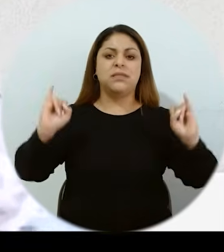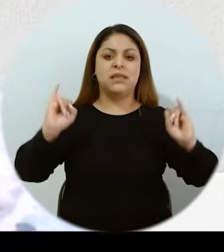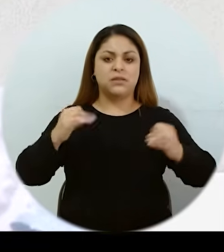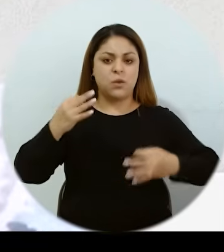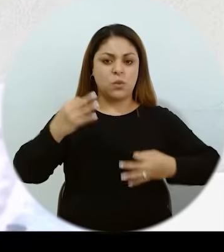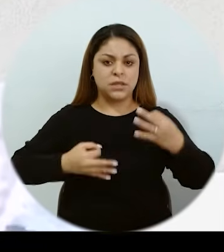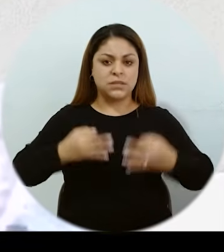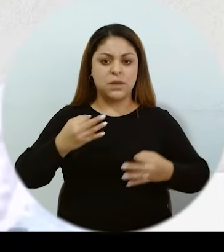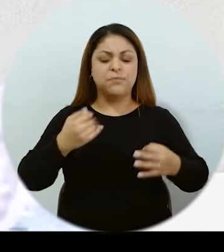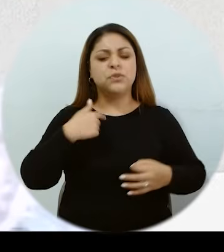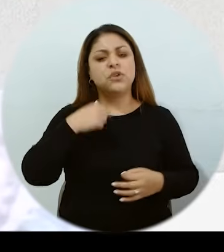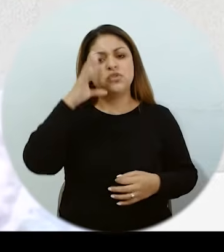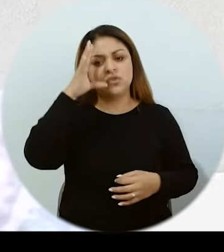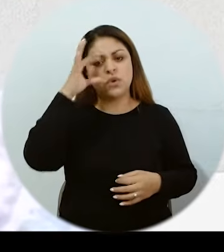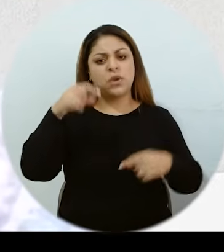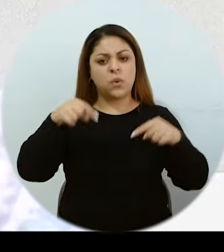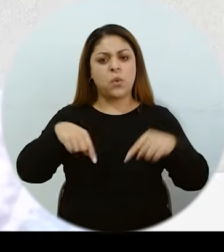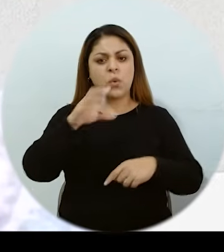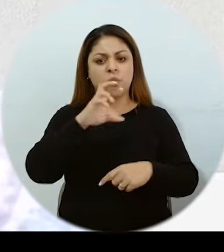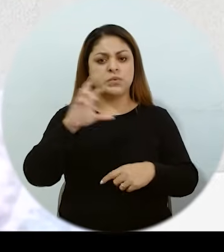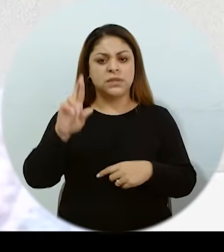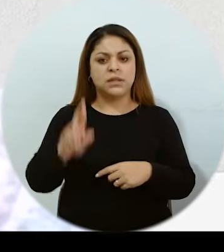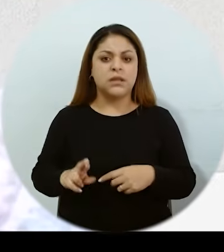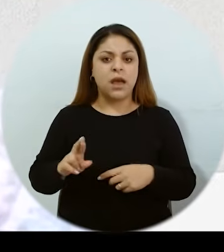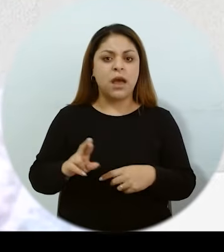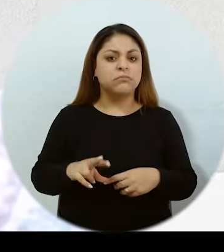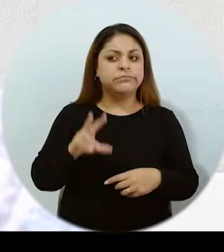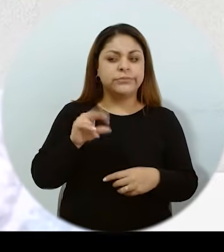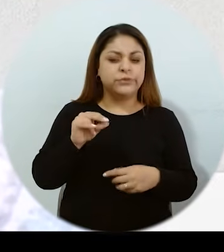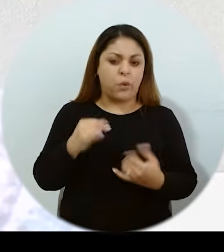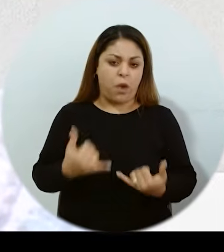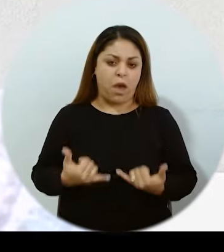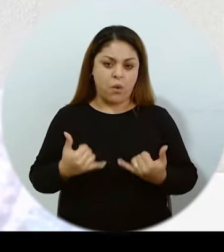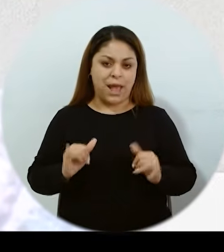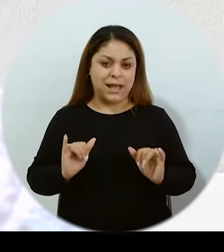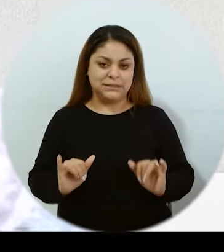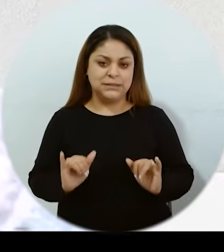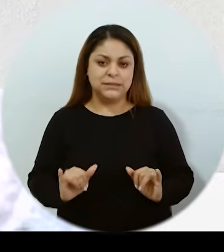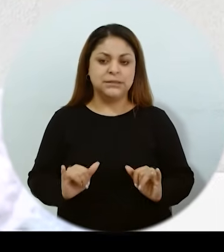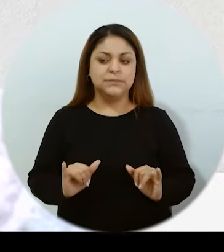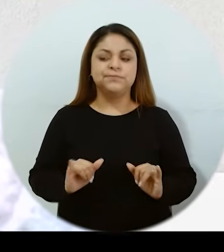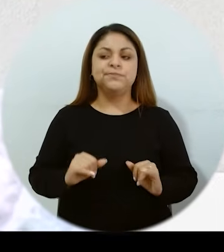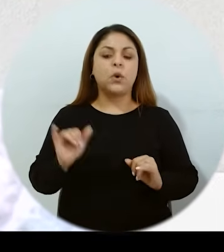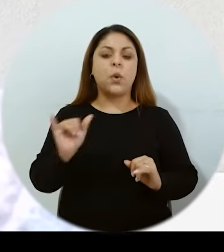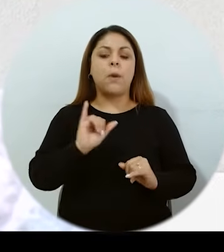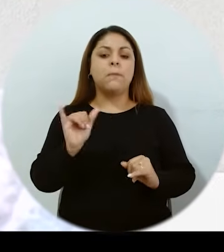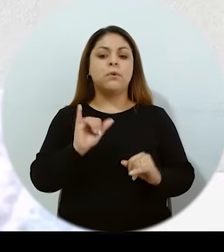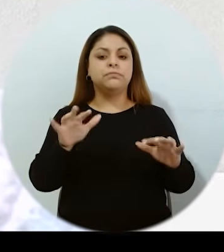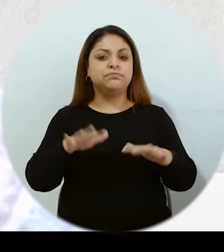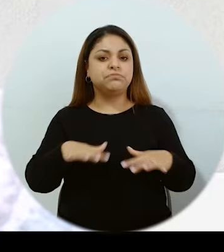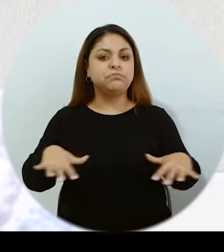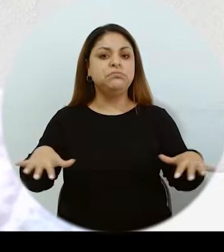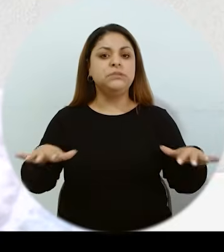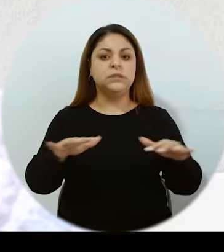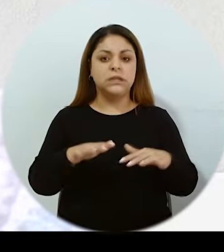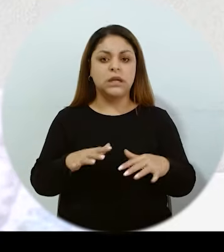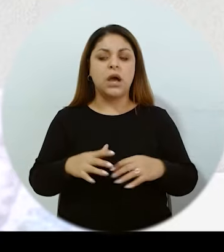judicial. Yo creo que en Costa Rica no estamos en esos escenarios. Es un escenario